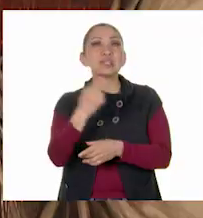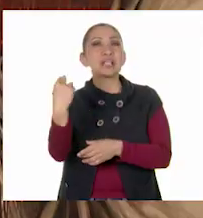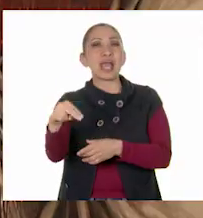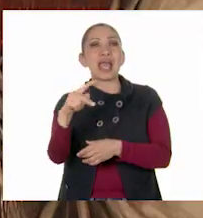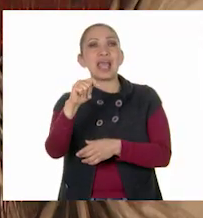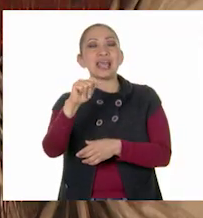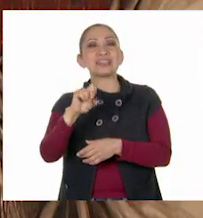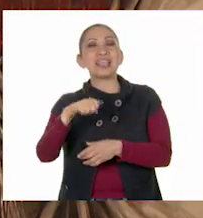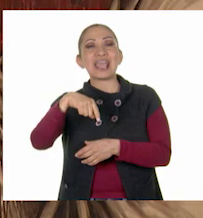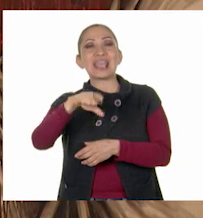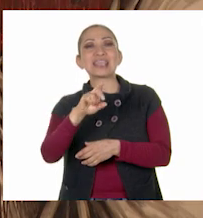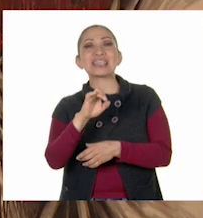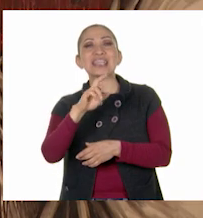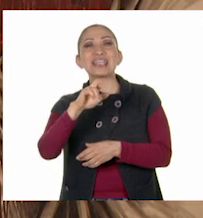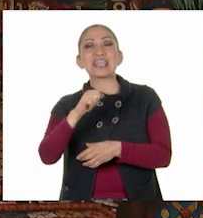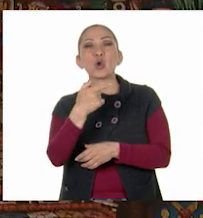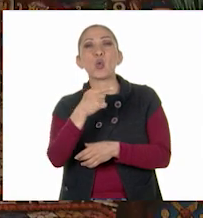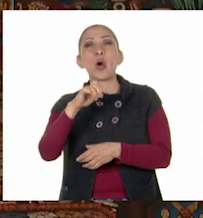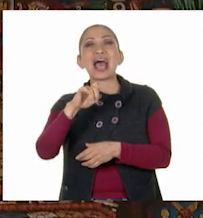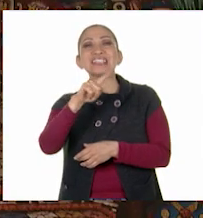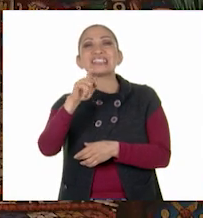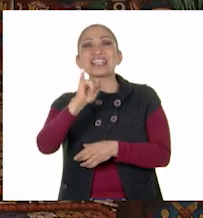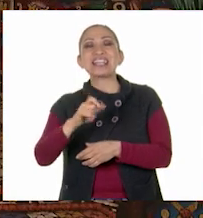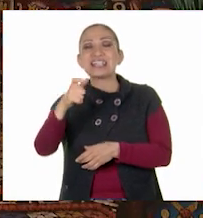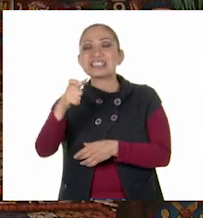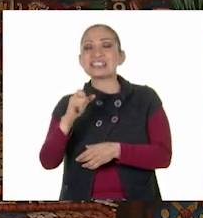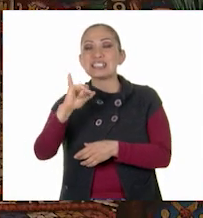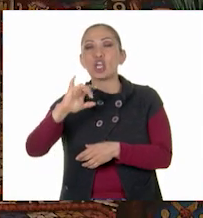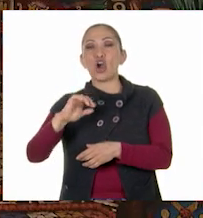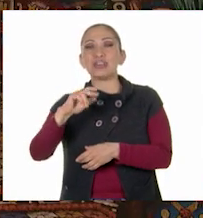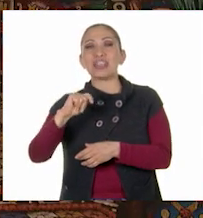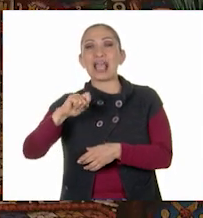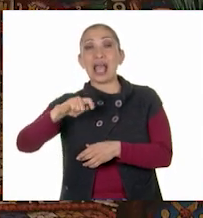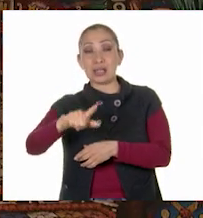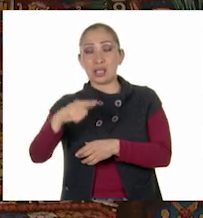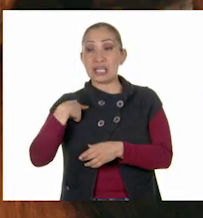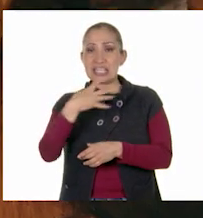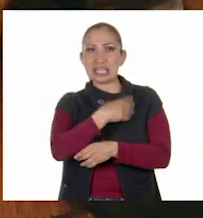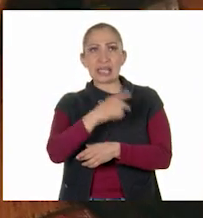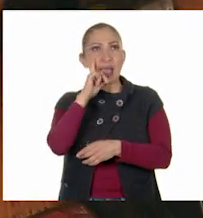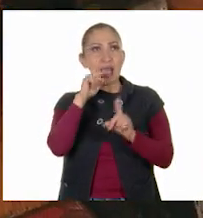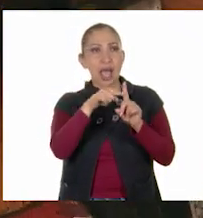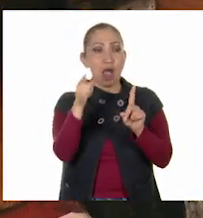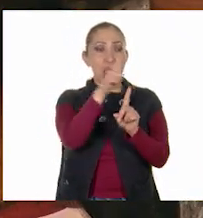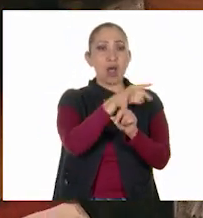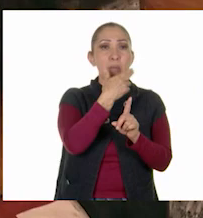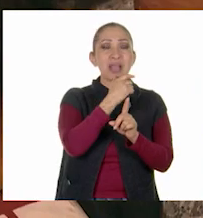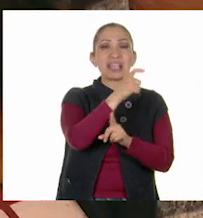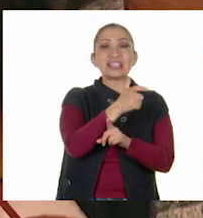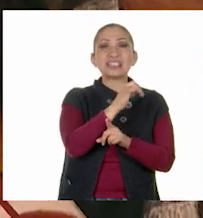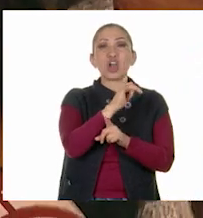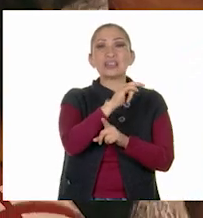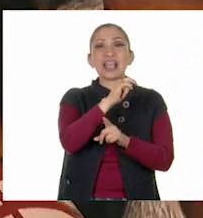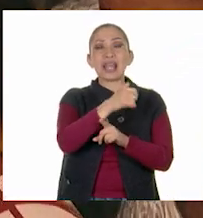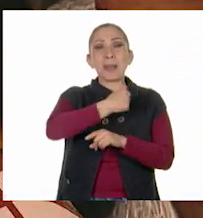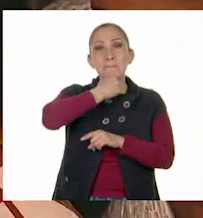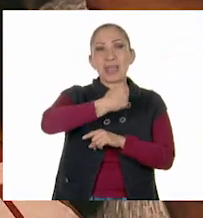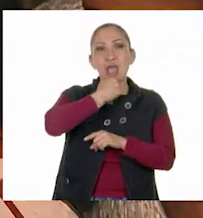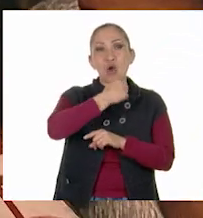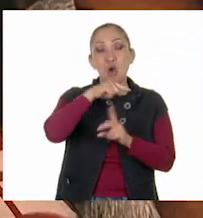llama Tequilhuatzin Xicoténcal, hija del gran estadista Xicoténcal el Viejo,